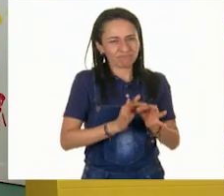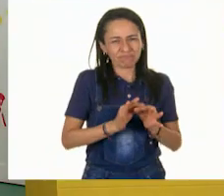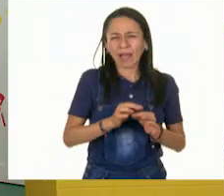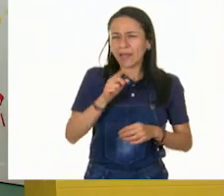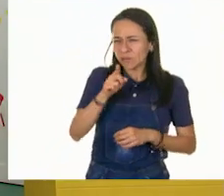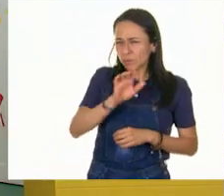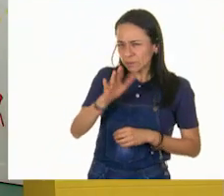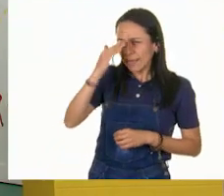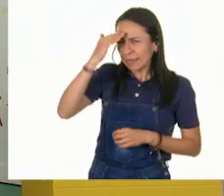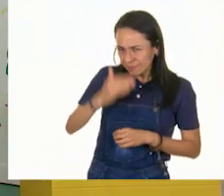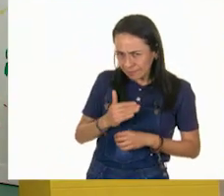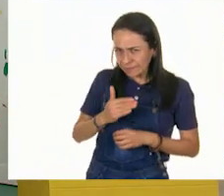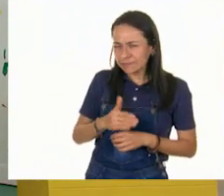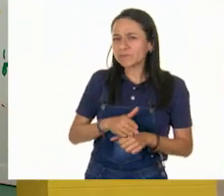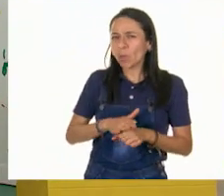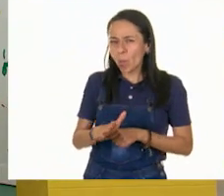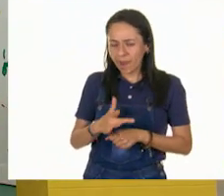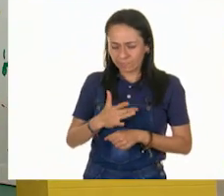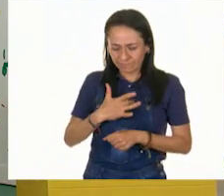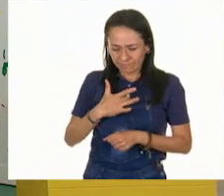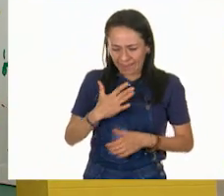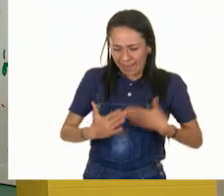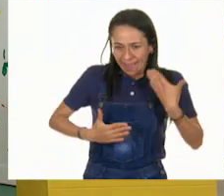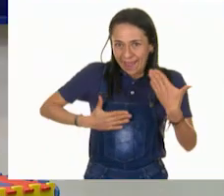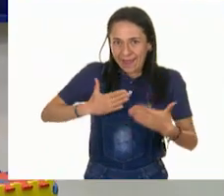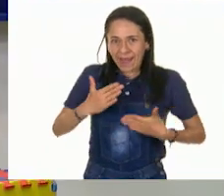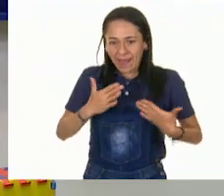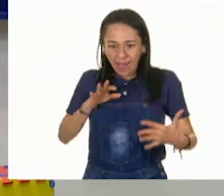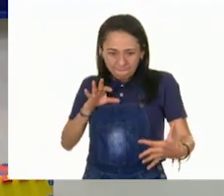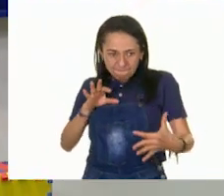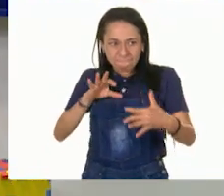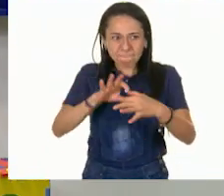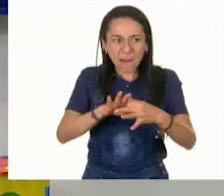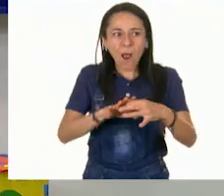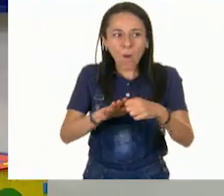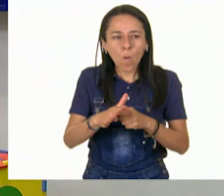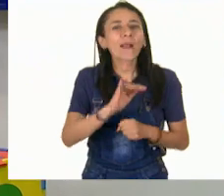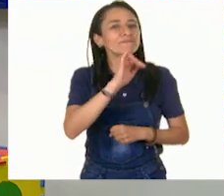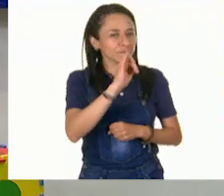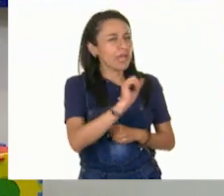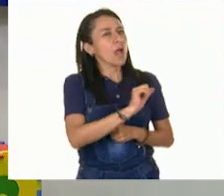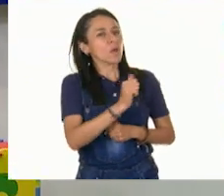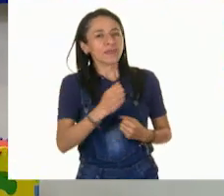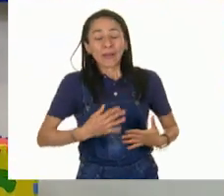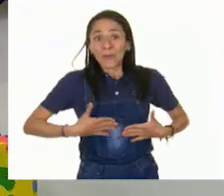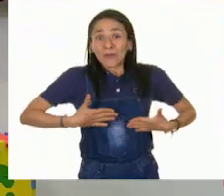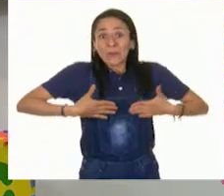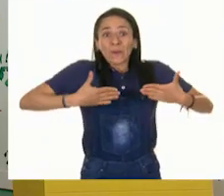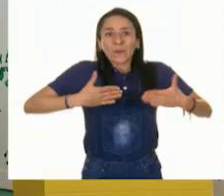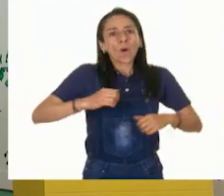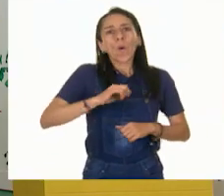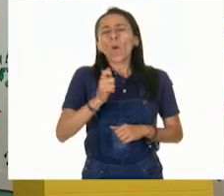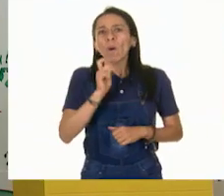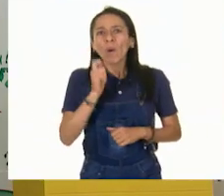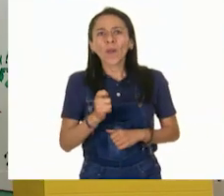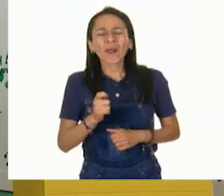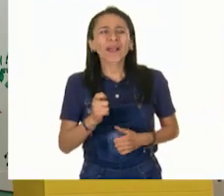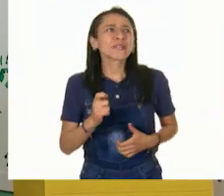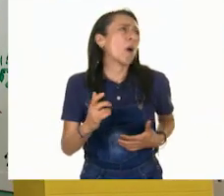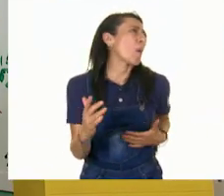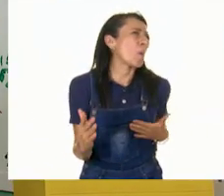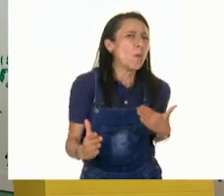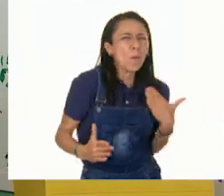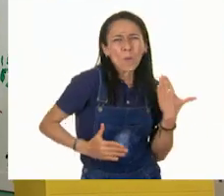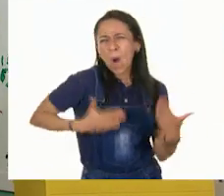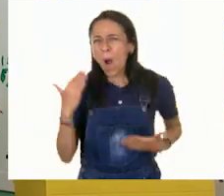alegría? Sí, por ejemplo, reconozco una que es el entusiasmo y hay otra que se llama la euforia. Pues, ¿qué te parece